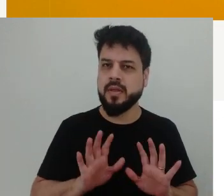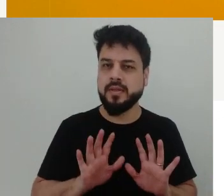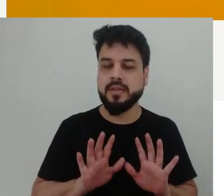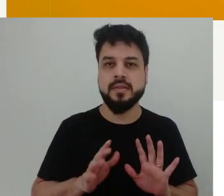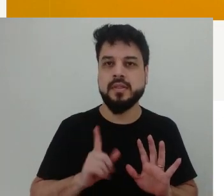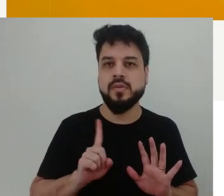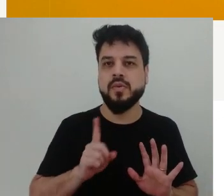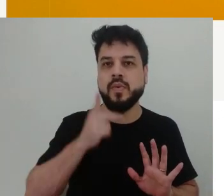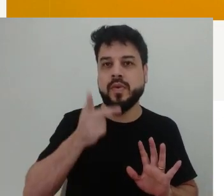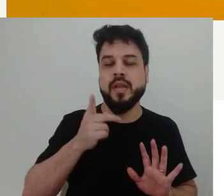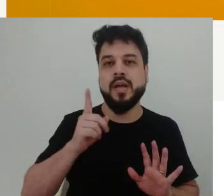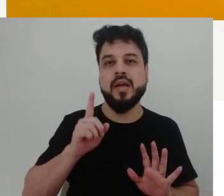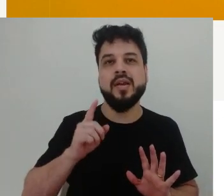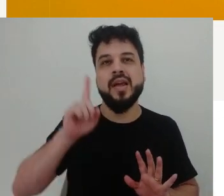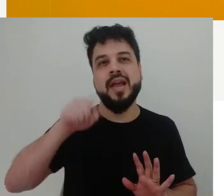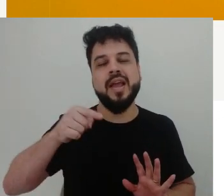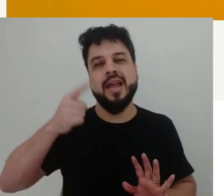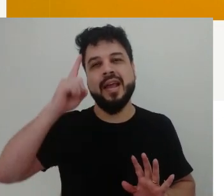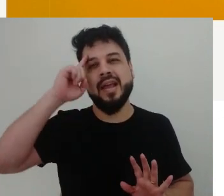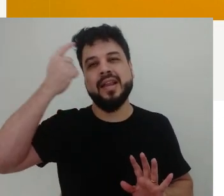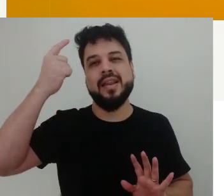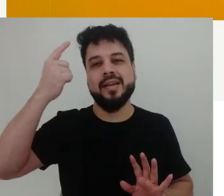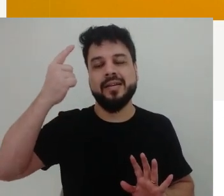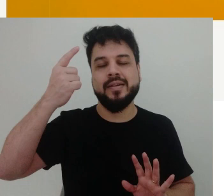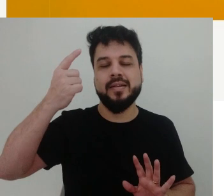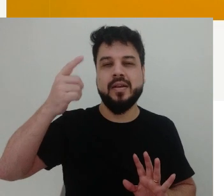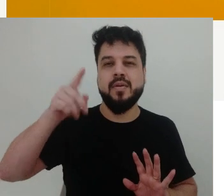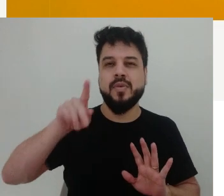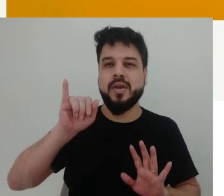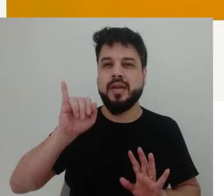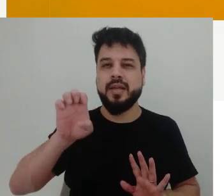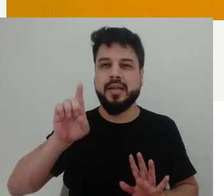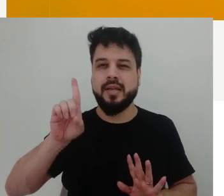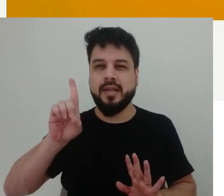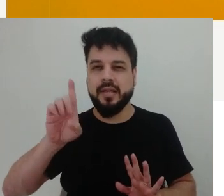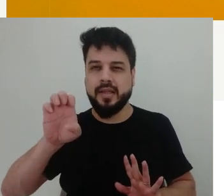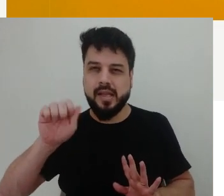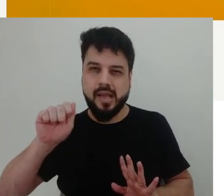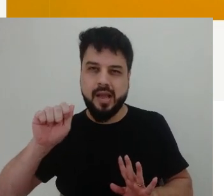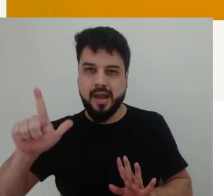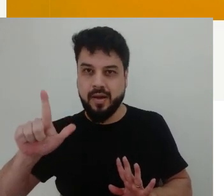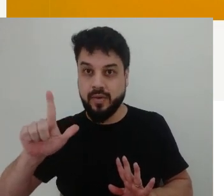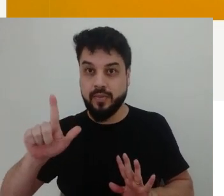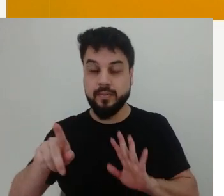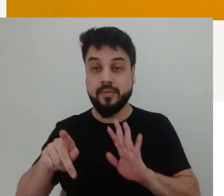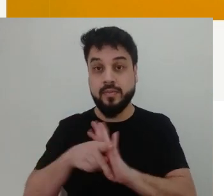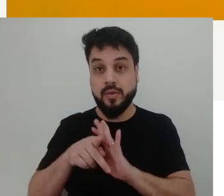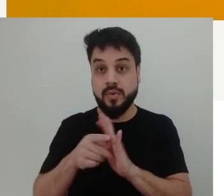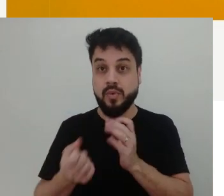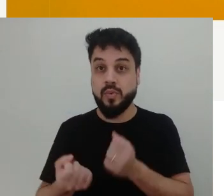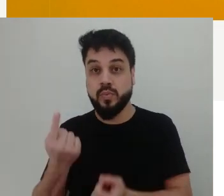Obrigado, Júlio, pela pergunta. É óbvio que em 2, 3 minutos é muito difícil também. Duas coisas